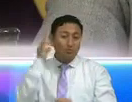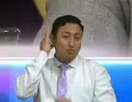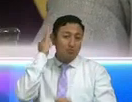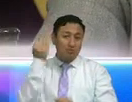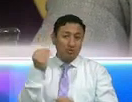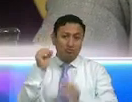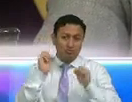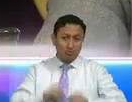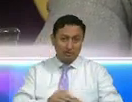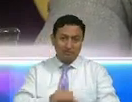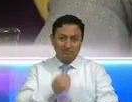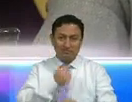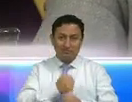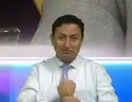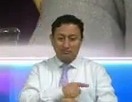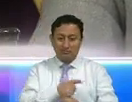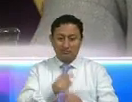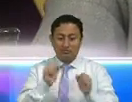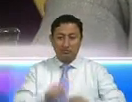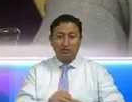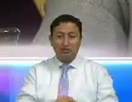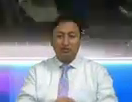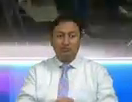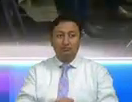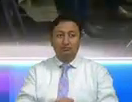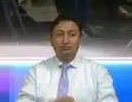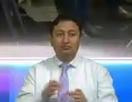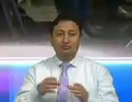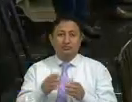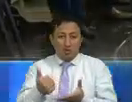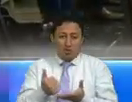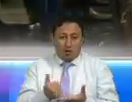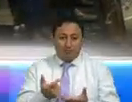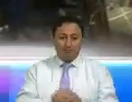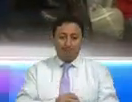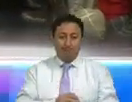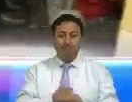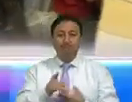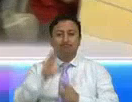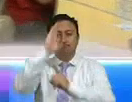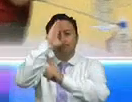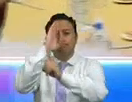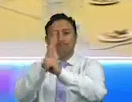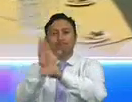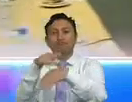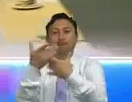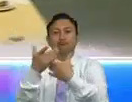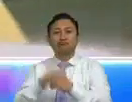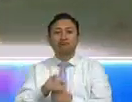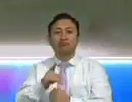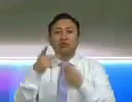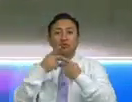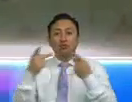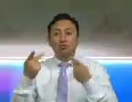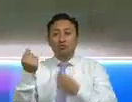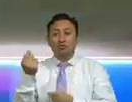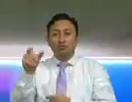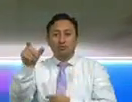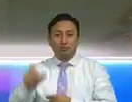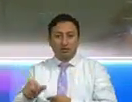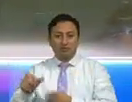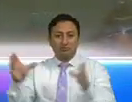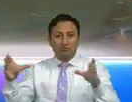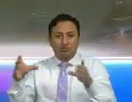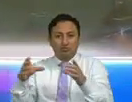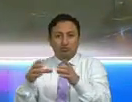y que responda a las necesidades de estos segmentos entre las metas también consta la reducción de la masa salarial del sector público que se llevará adelante